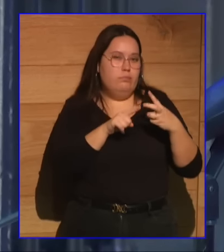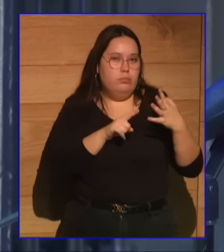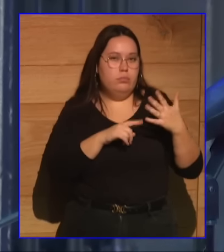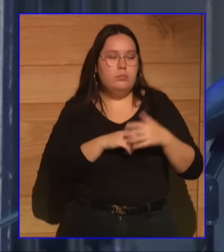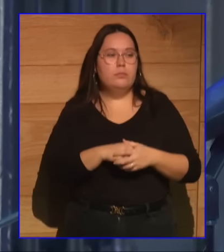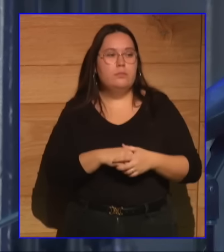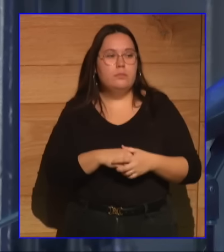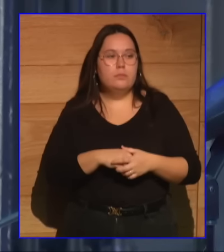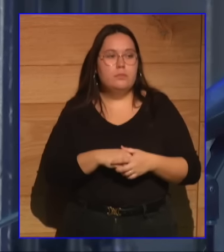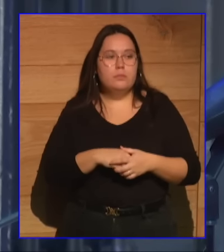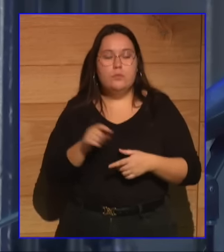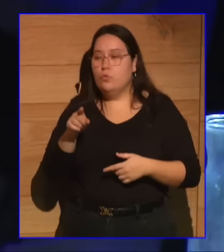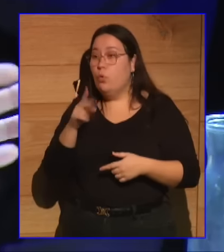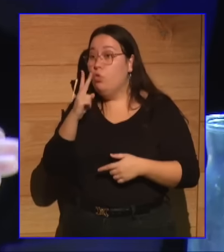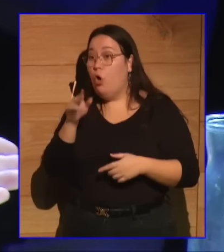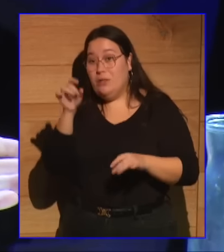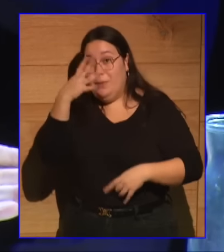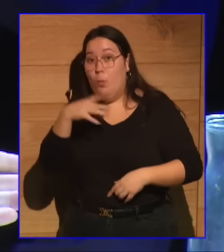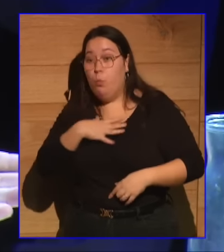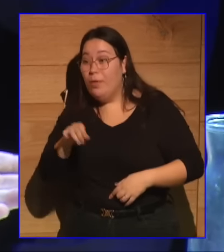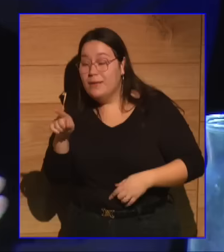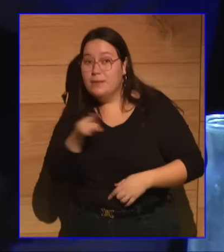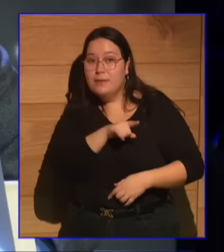Muerta. Rodrigo, ¿te puedes inventar dos más? Sí.